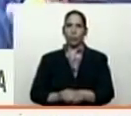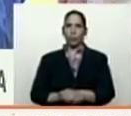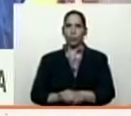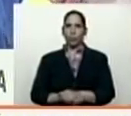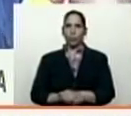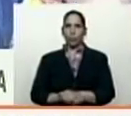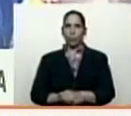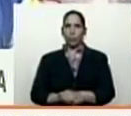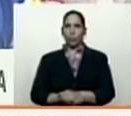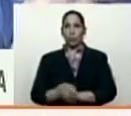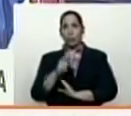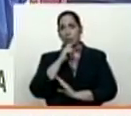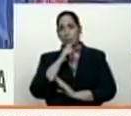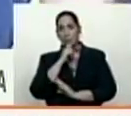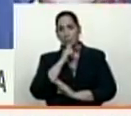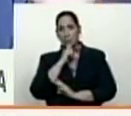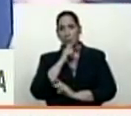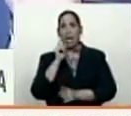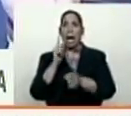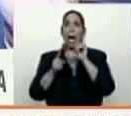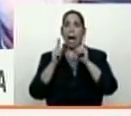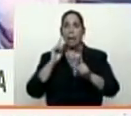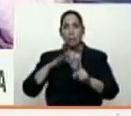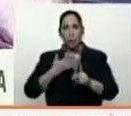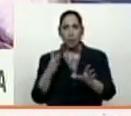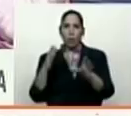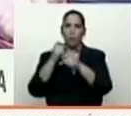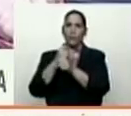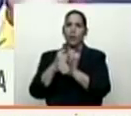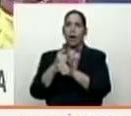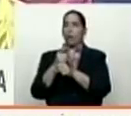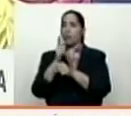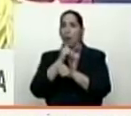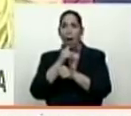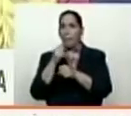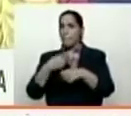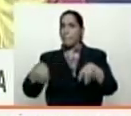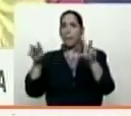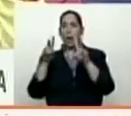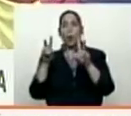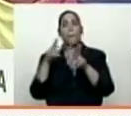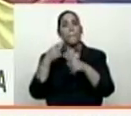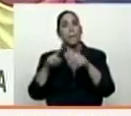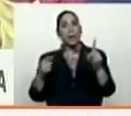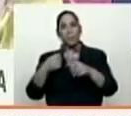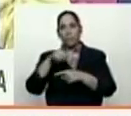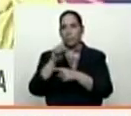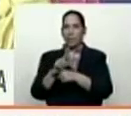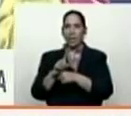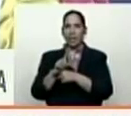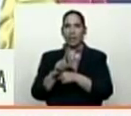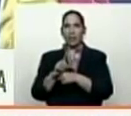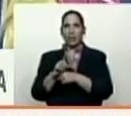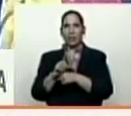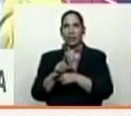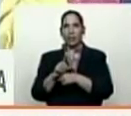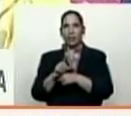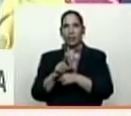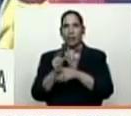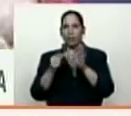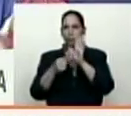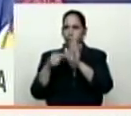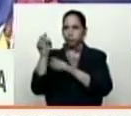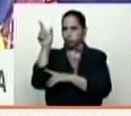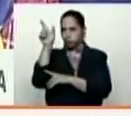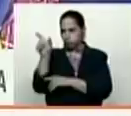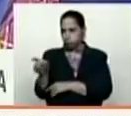Difícilmente alguien pudiera confiar en alguien que no tenga valor. Pero ahí está la primera seña o